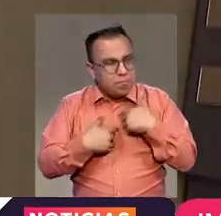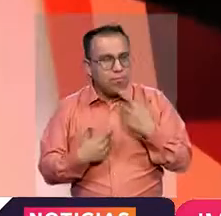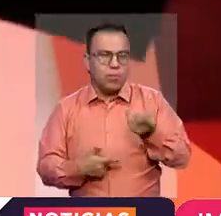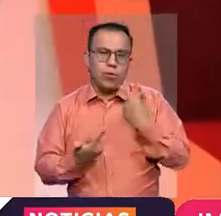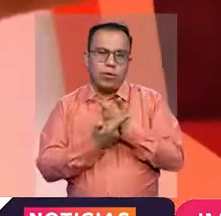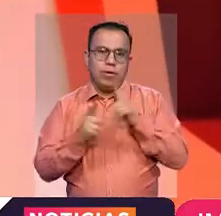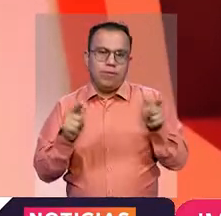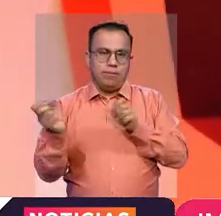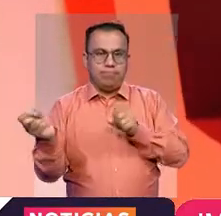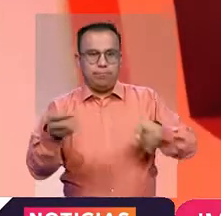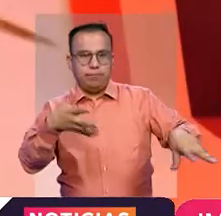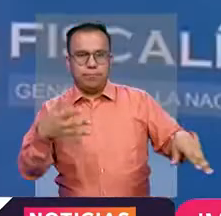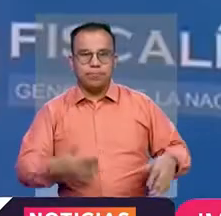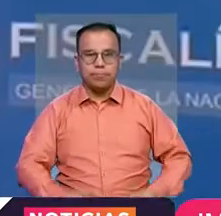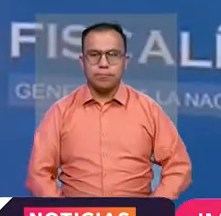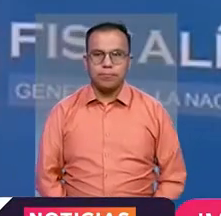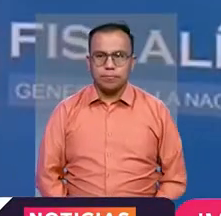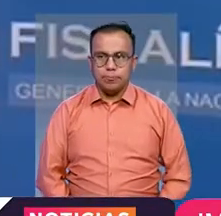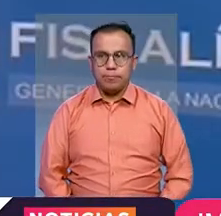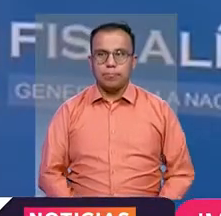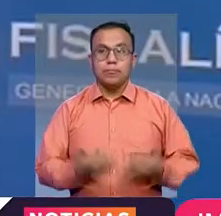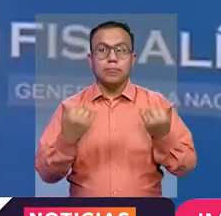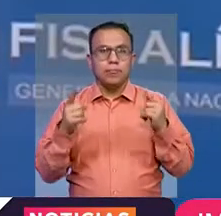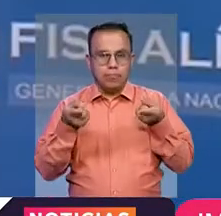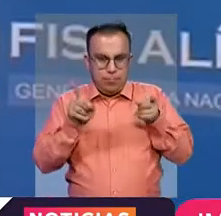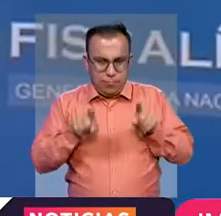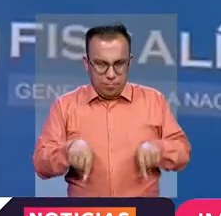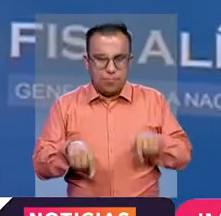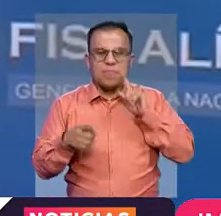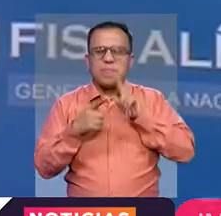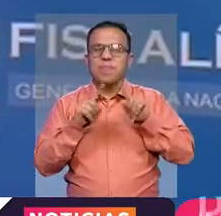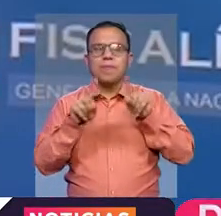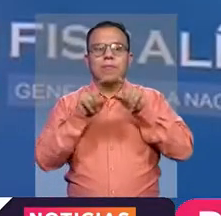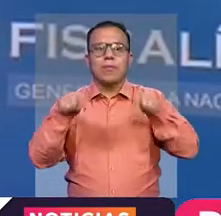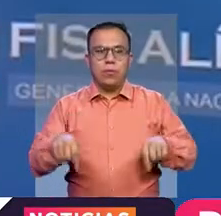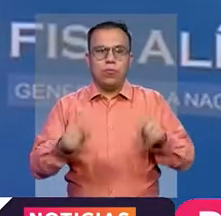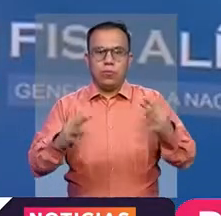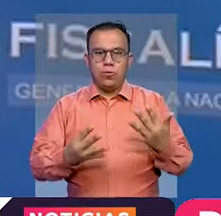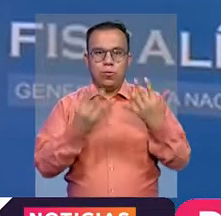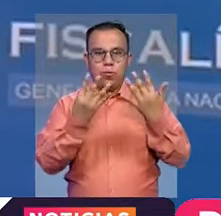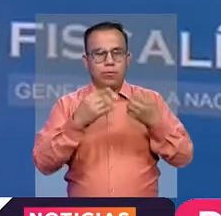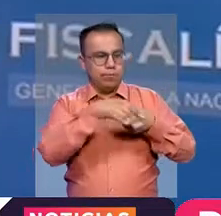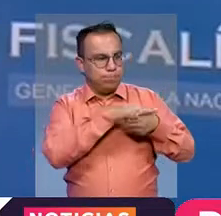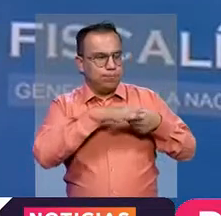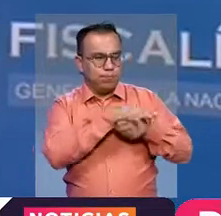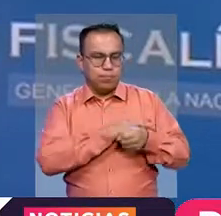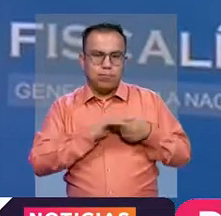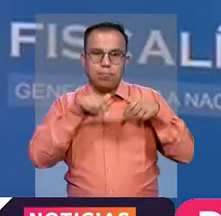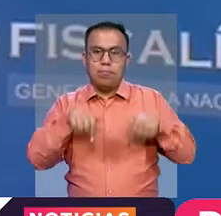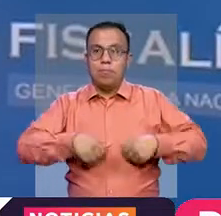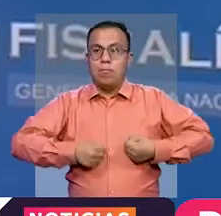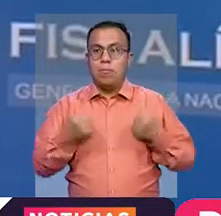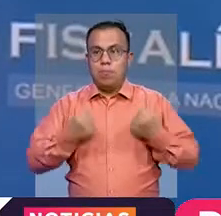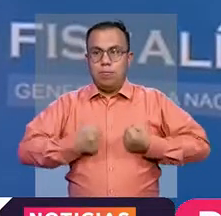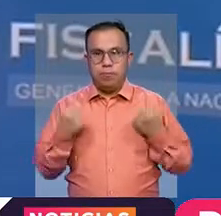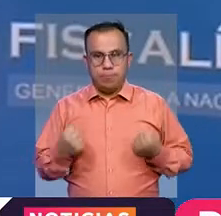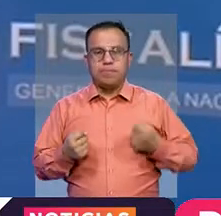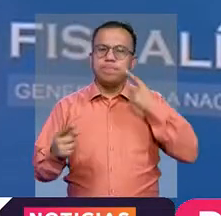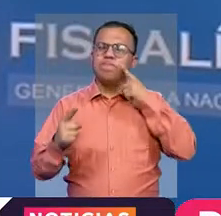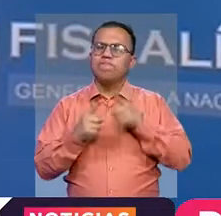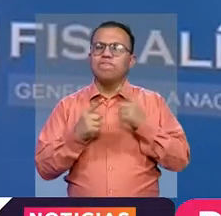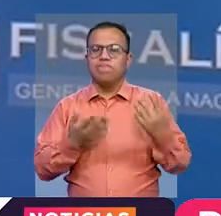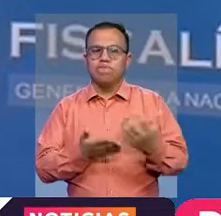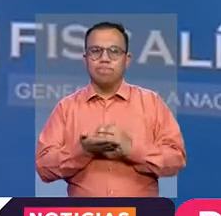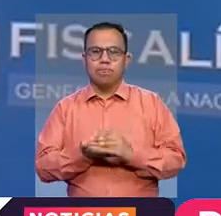su liberación. Se cree que los investigados habrían participado en al menos 9 eventos delictivos ocurridos en el norte de Bogotá, cuya cuantía